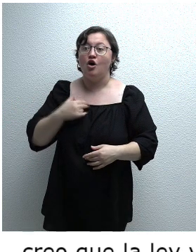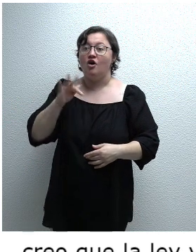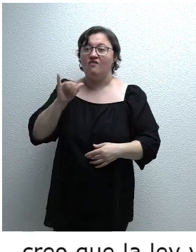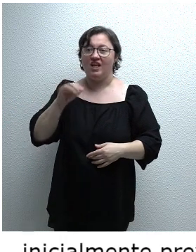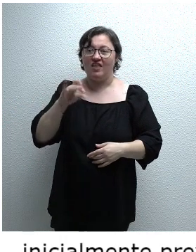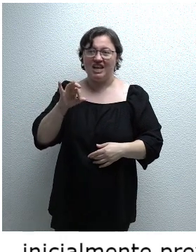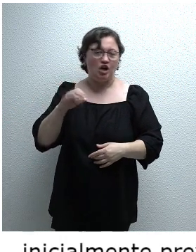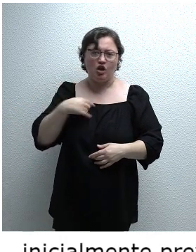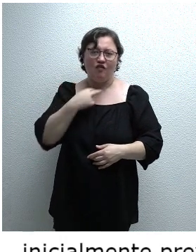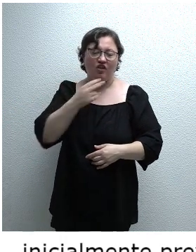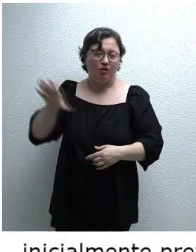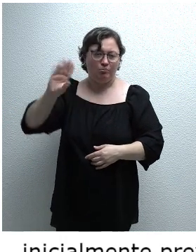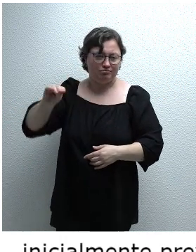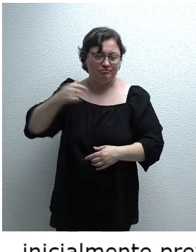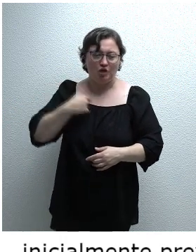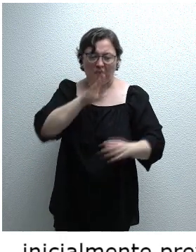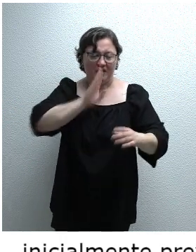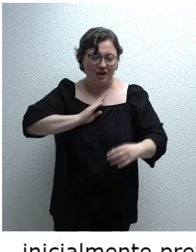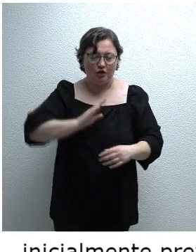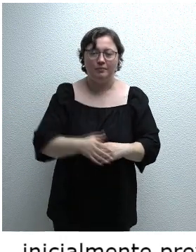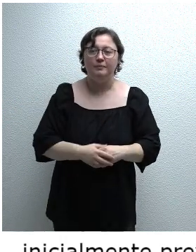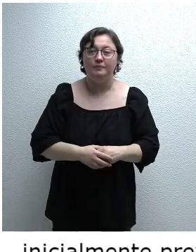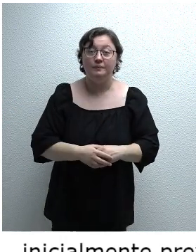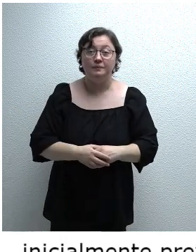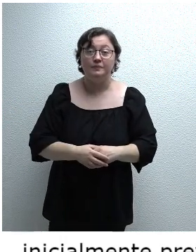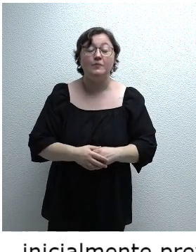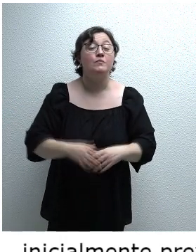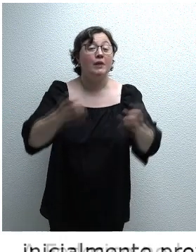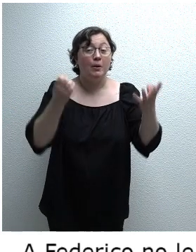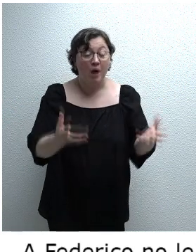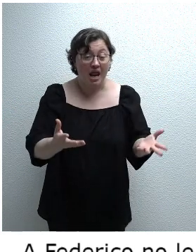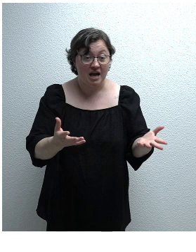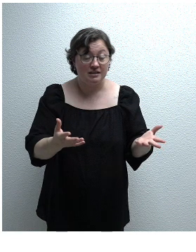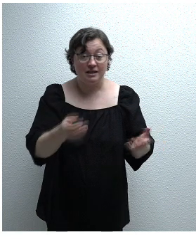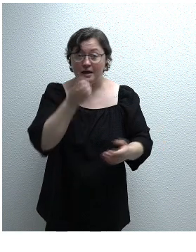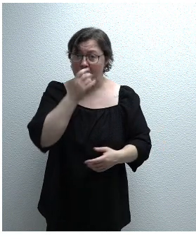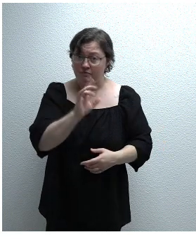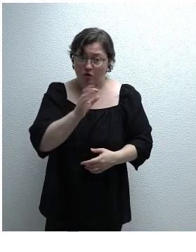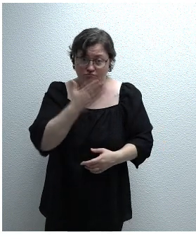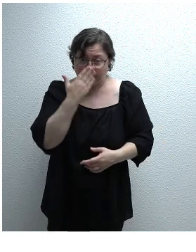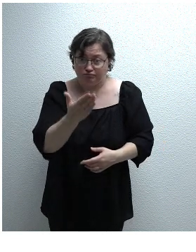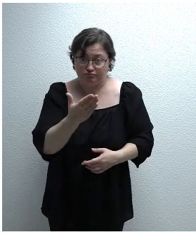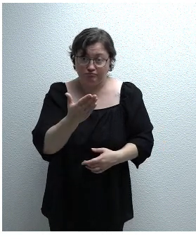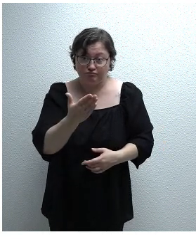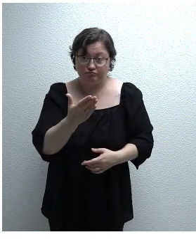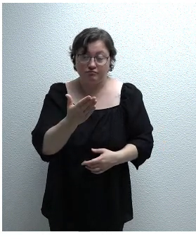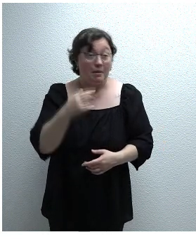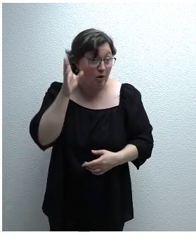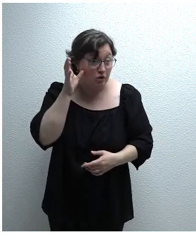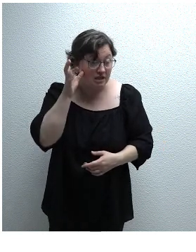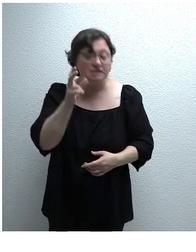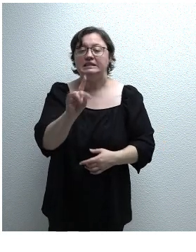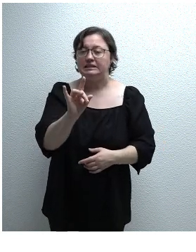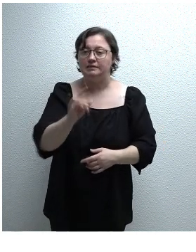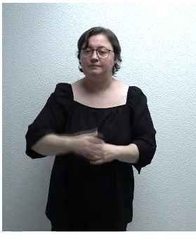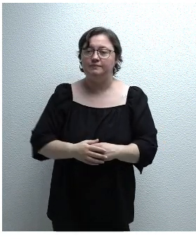directamente. Adelante, Federico. Buena. Bueno, pues no puedo, que sí, me escucháis, no